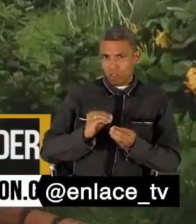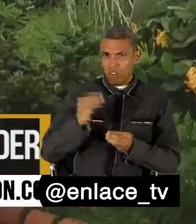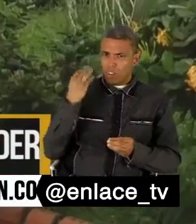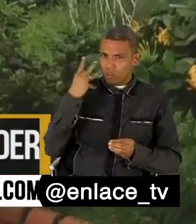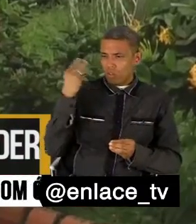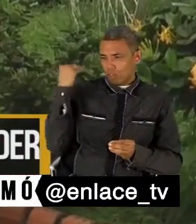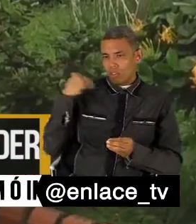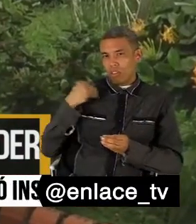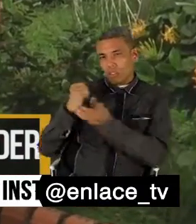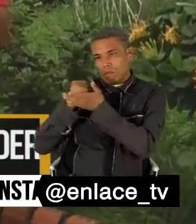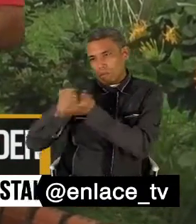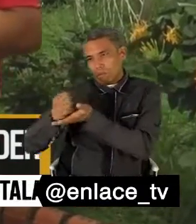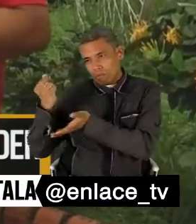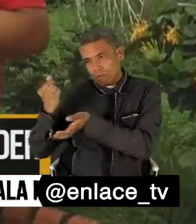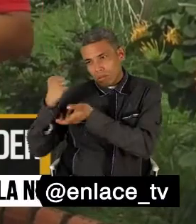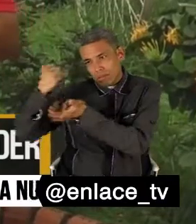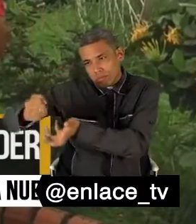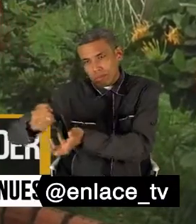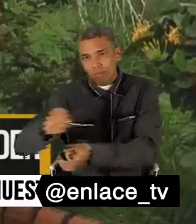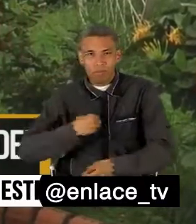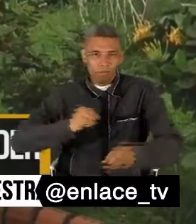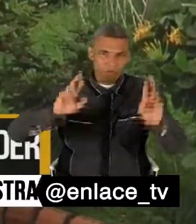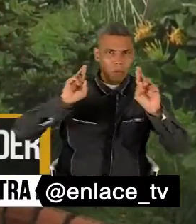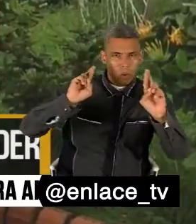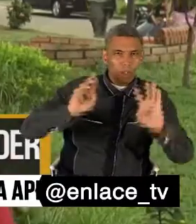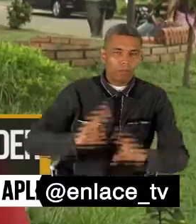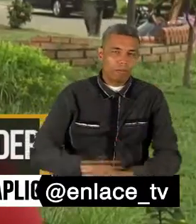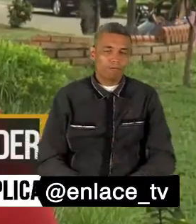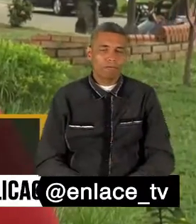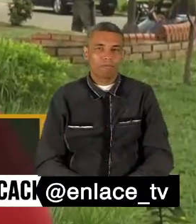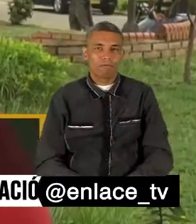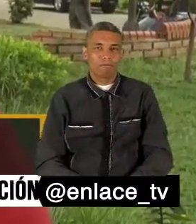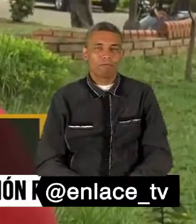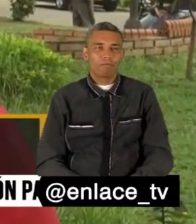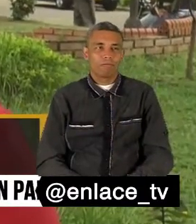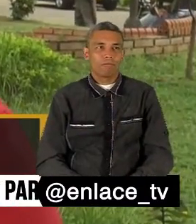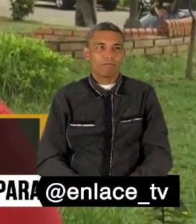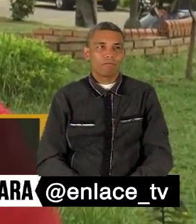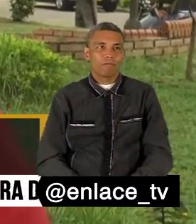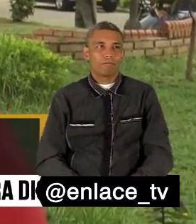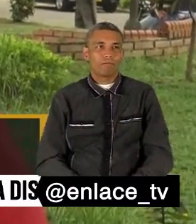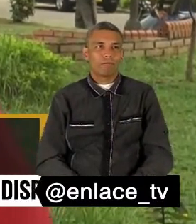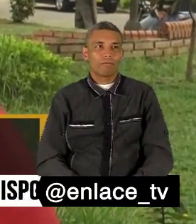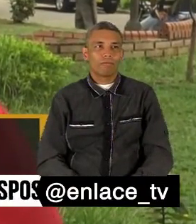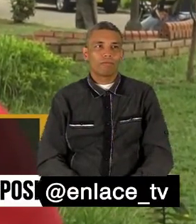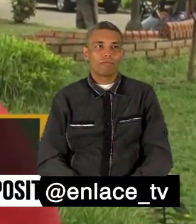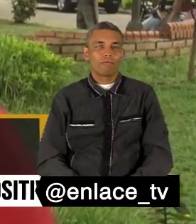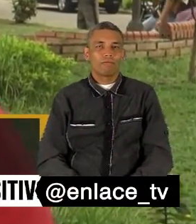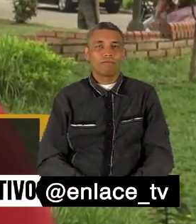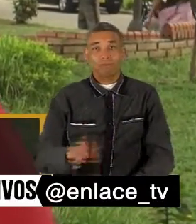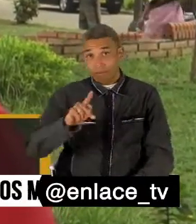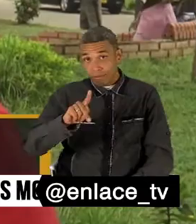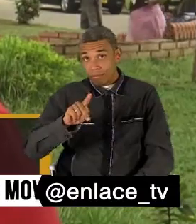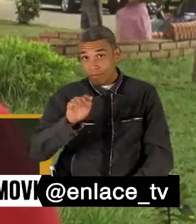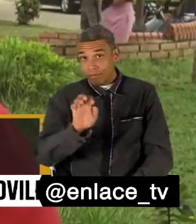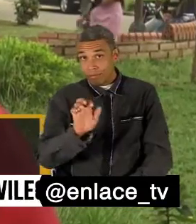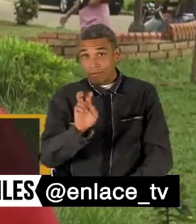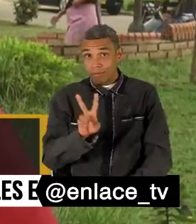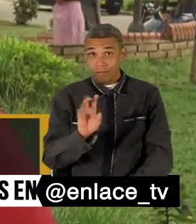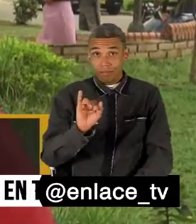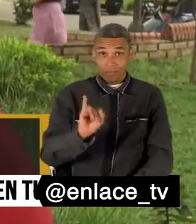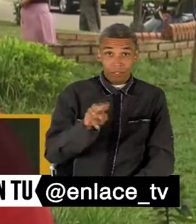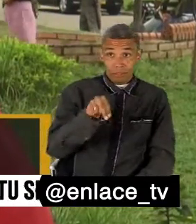para corredores que logren títulos en las diferentes competencias. Pues destacar los logros, que gracias a Dios, por la